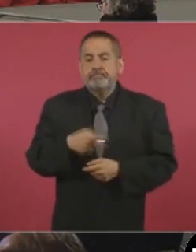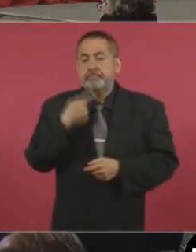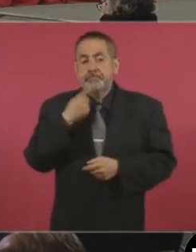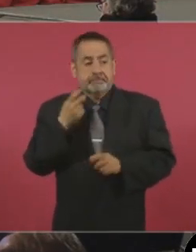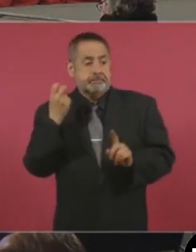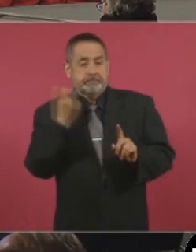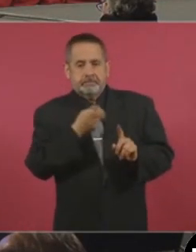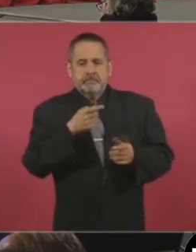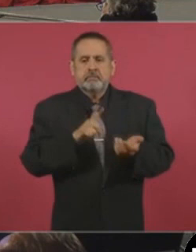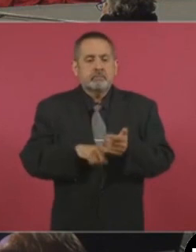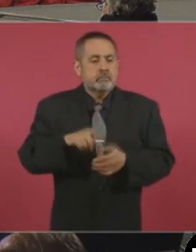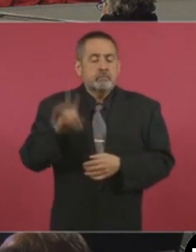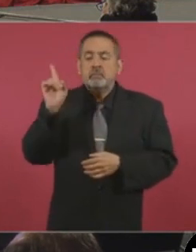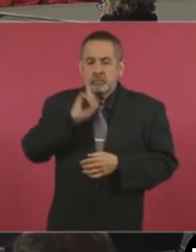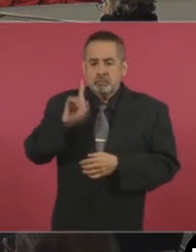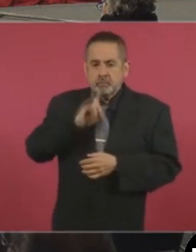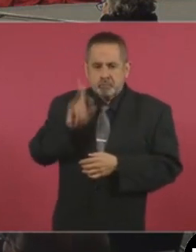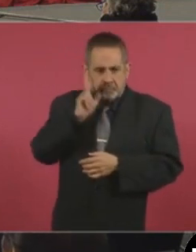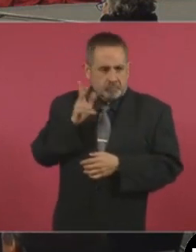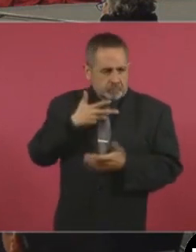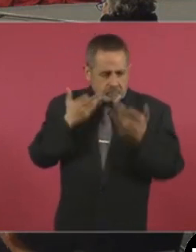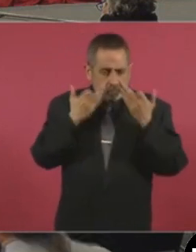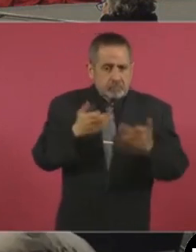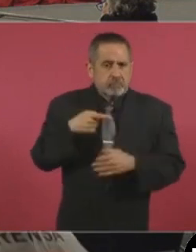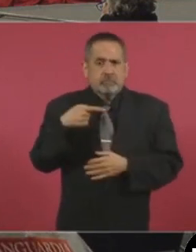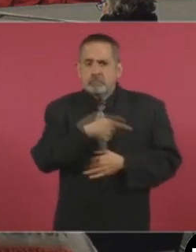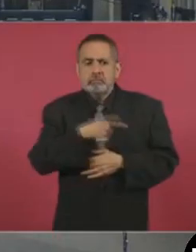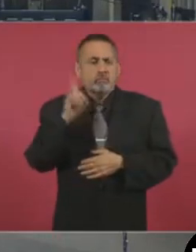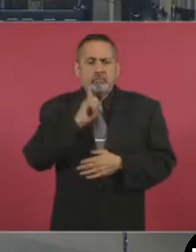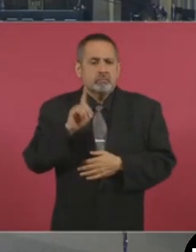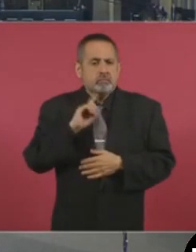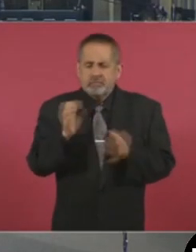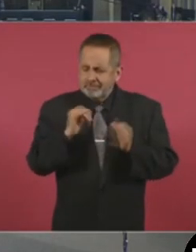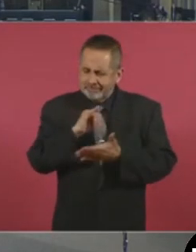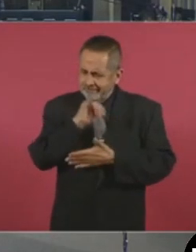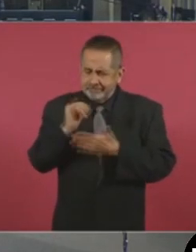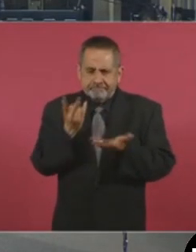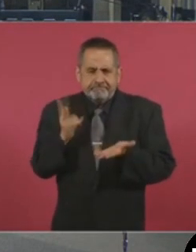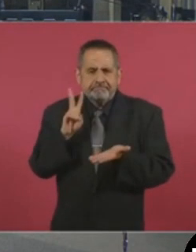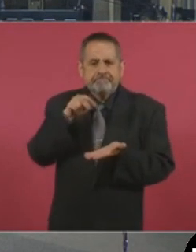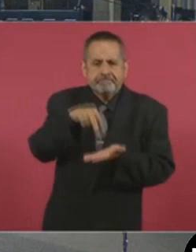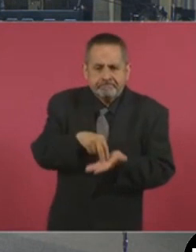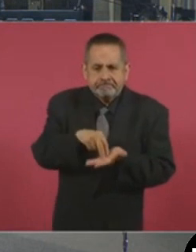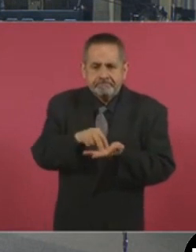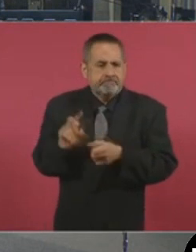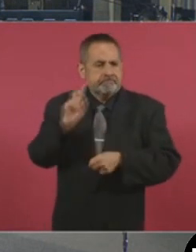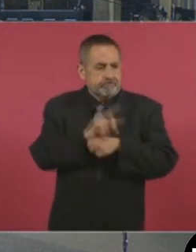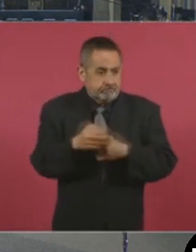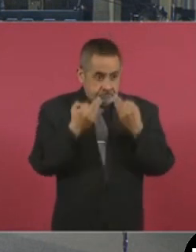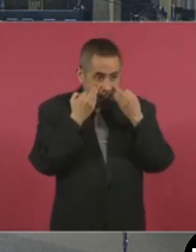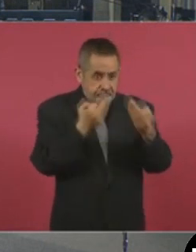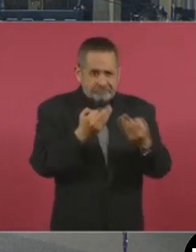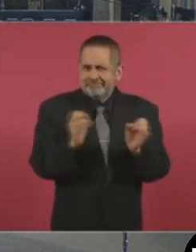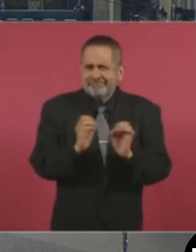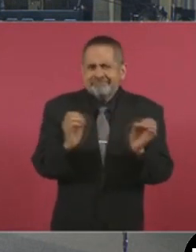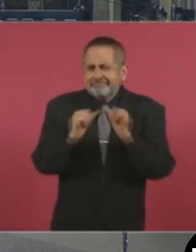señalándola como la única prueba, ella nunca estuvo en el lugar de los hechos y no atestiguó